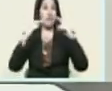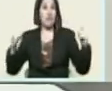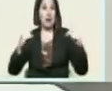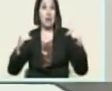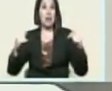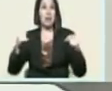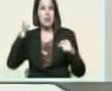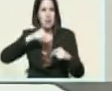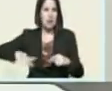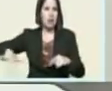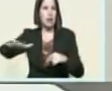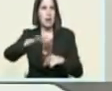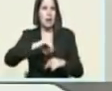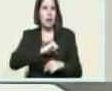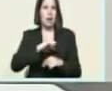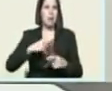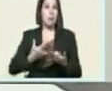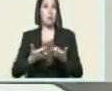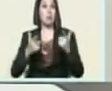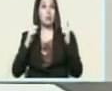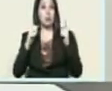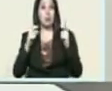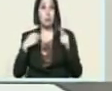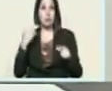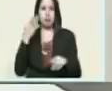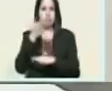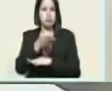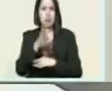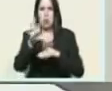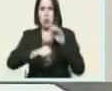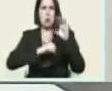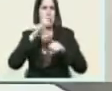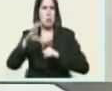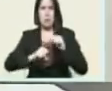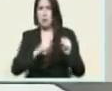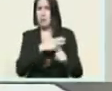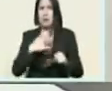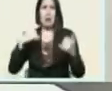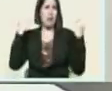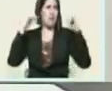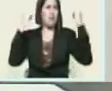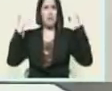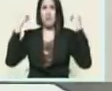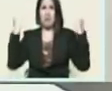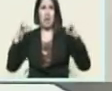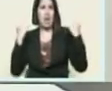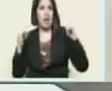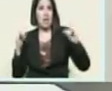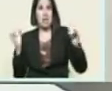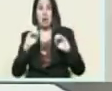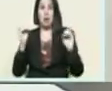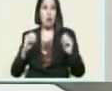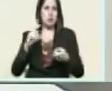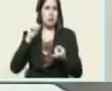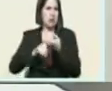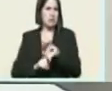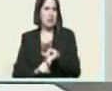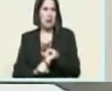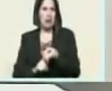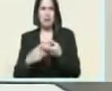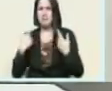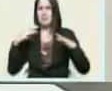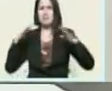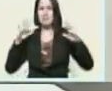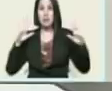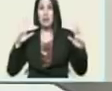campo soberano. Y usted pueda comprar, si quiere hacer una fiestecita aparte, si se va a casar, va a ser